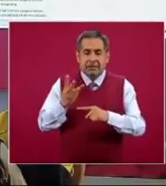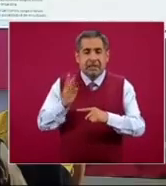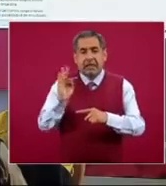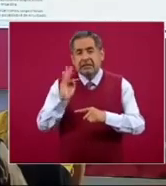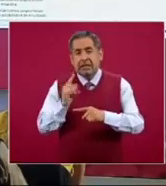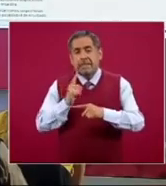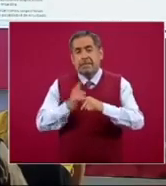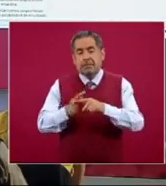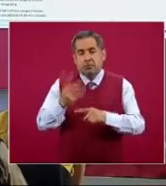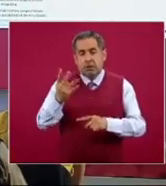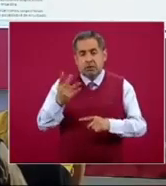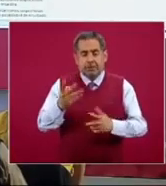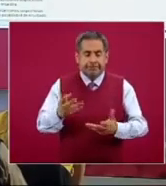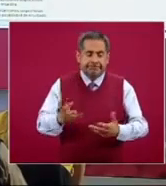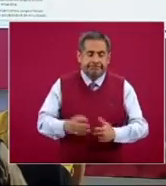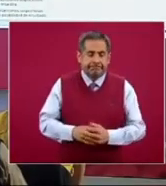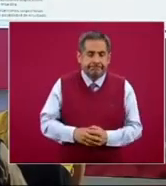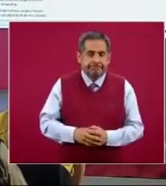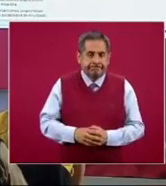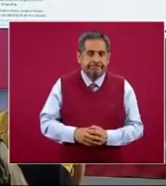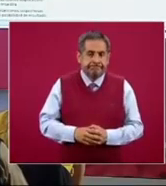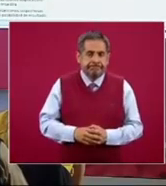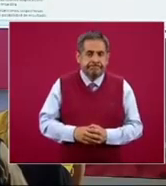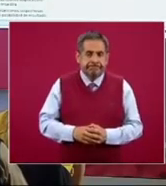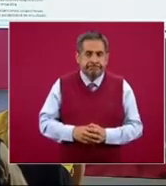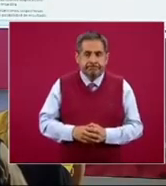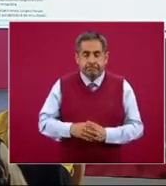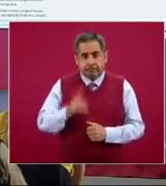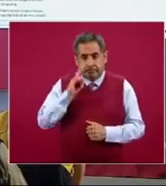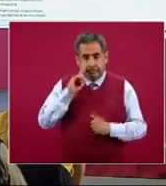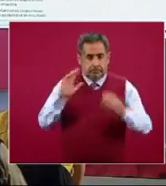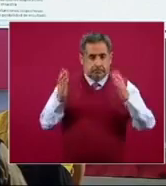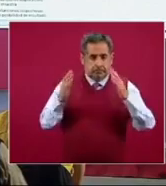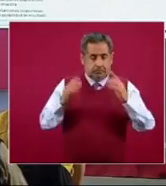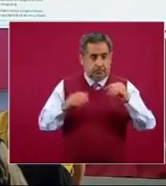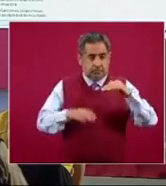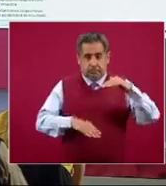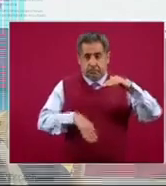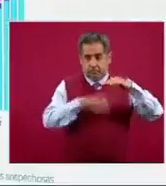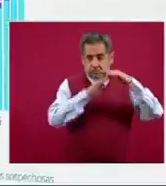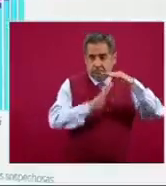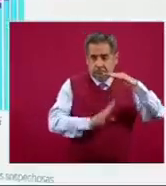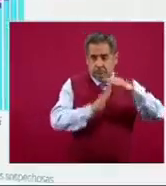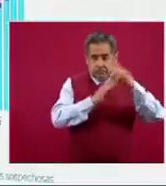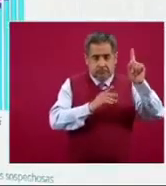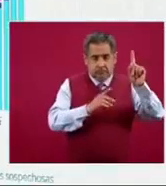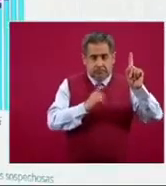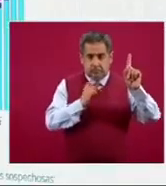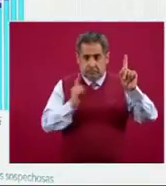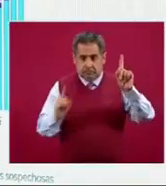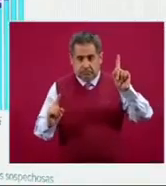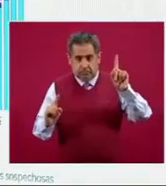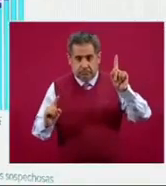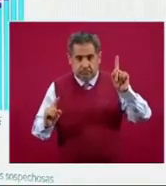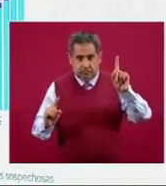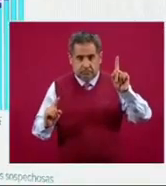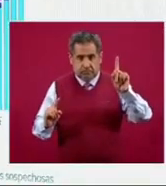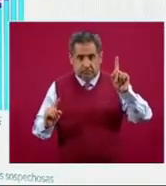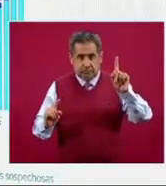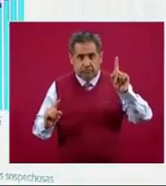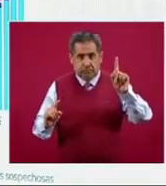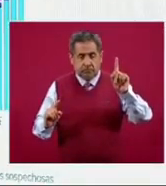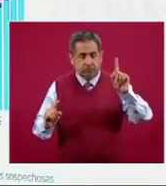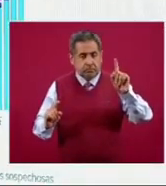más 4. Y si comparamos este punto con este punto, es